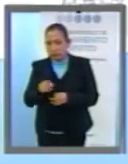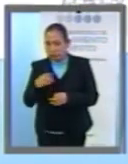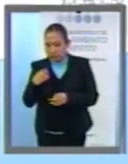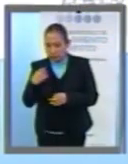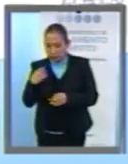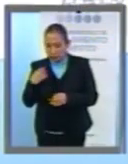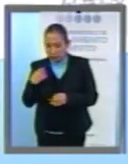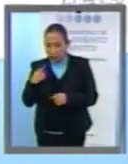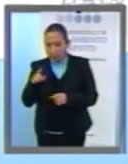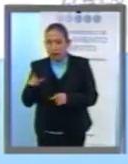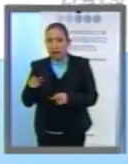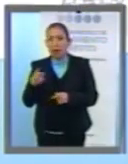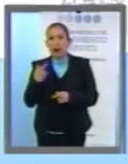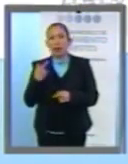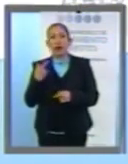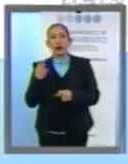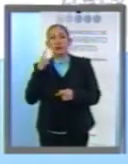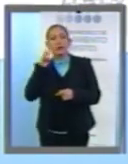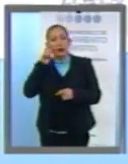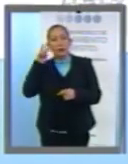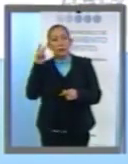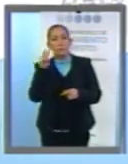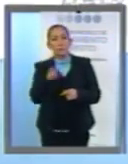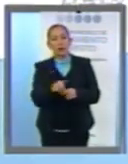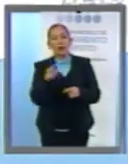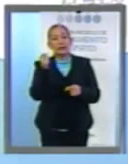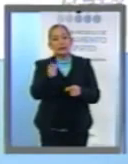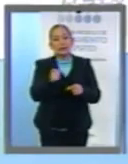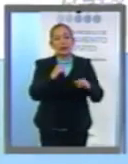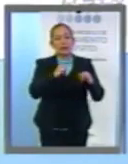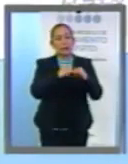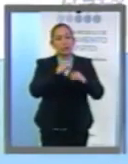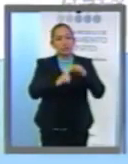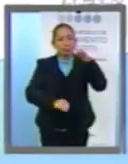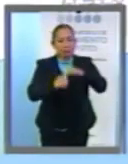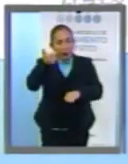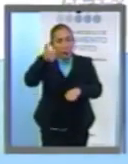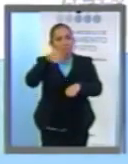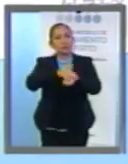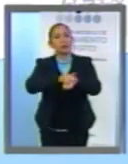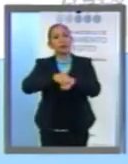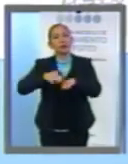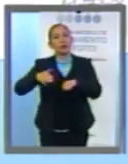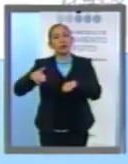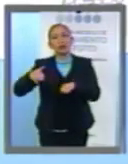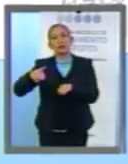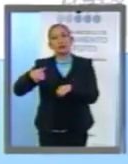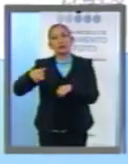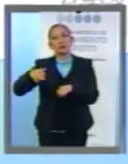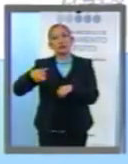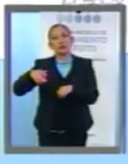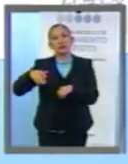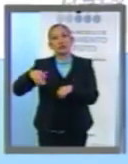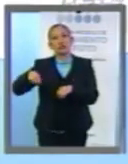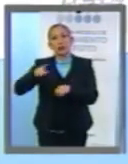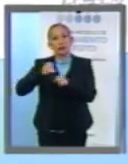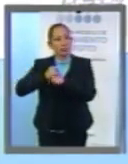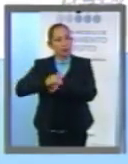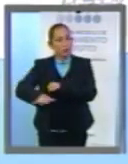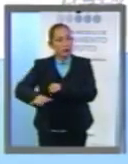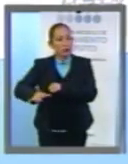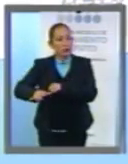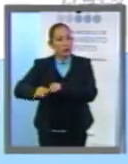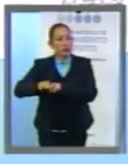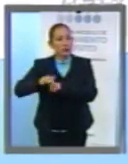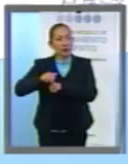autocríticos es advertir las circunstancias de infraestructura administrativa de quien va a tener que subir esta información, y creo